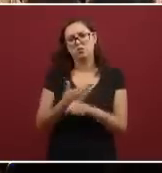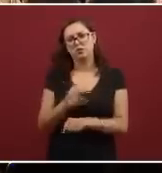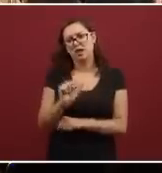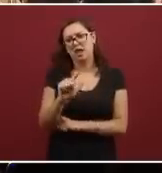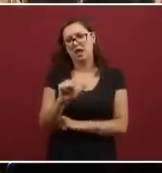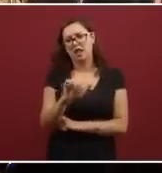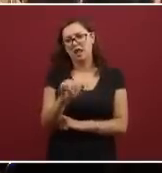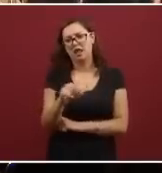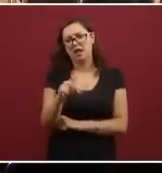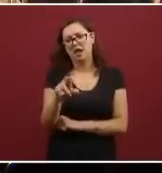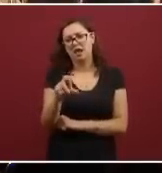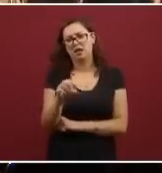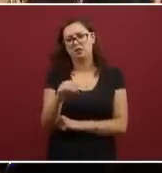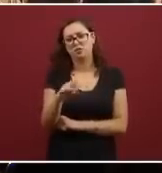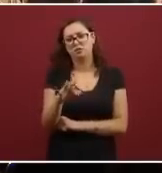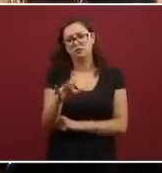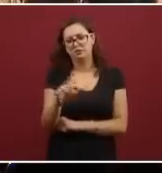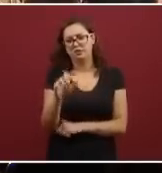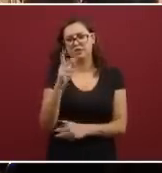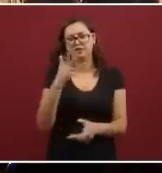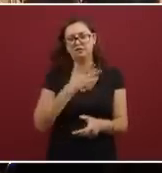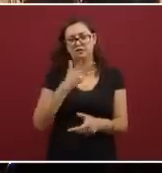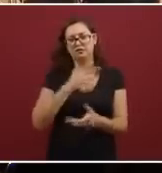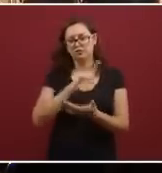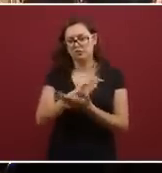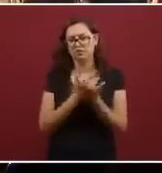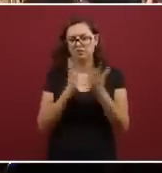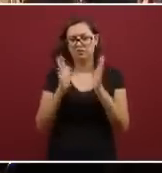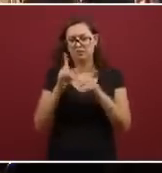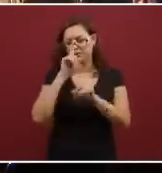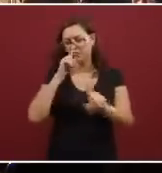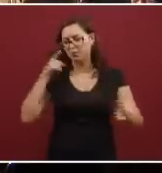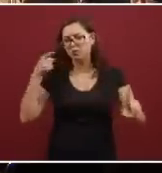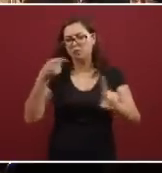un programa con este propósito.